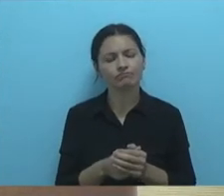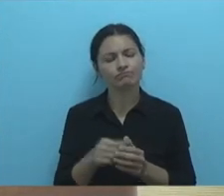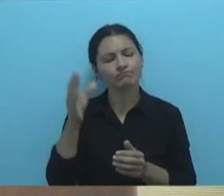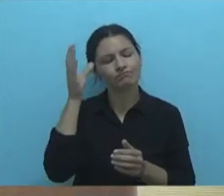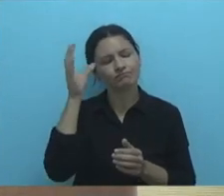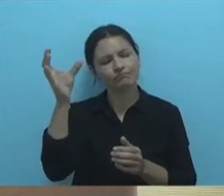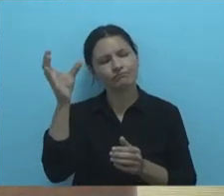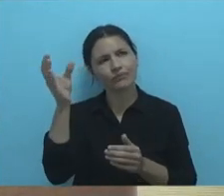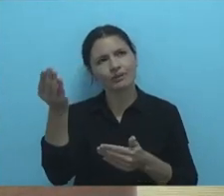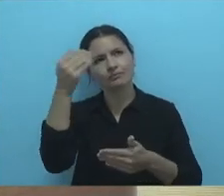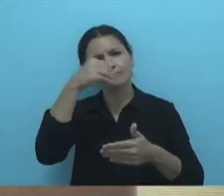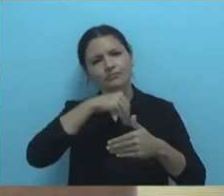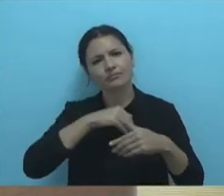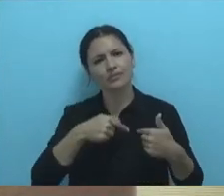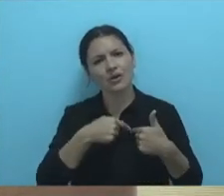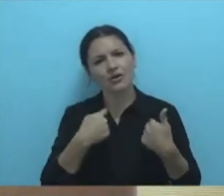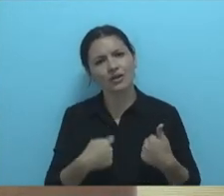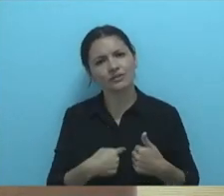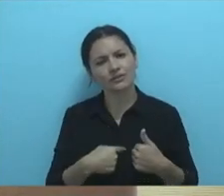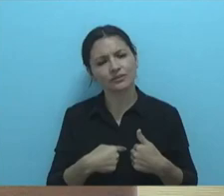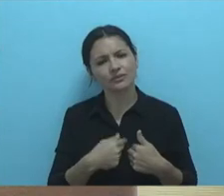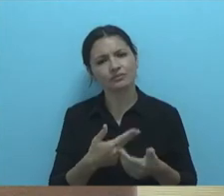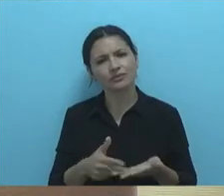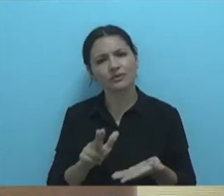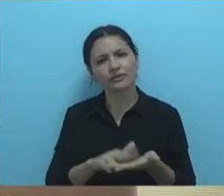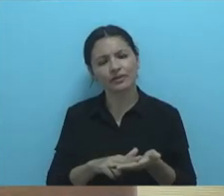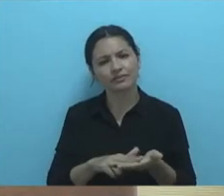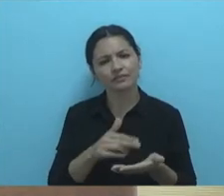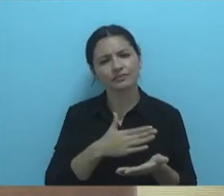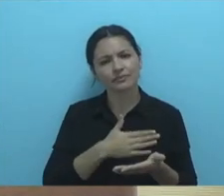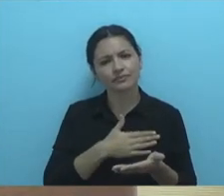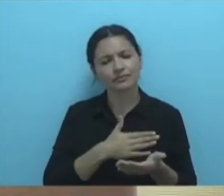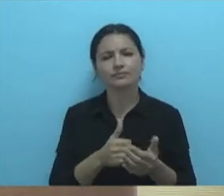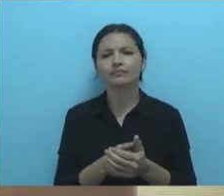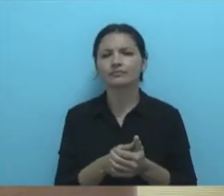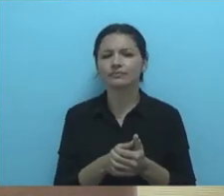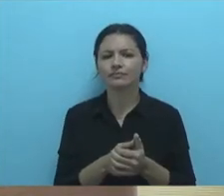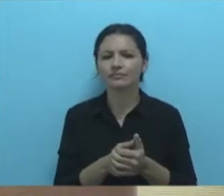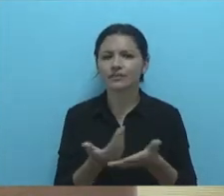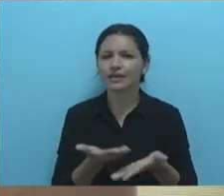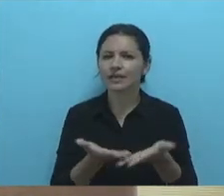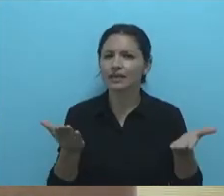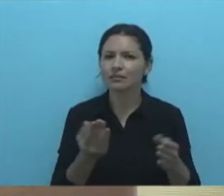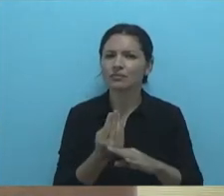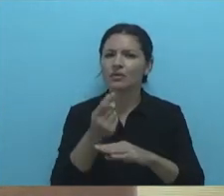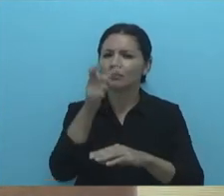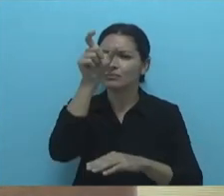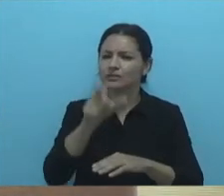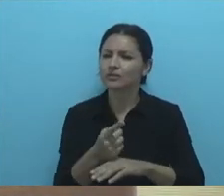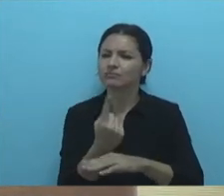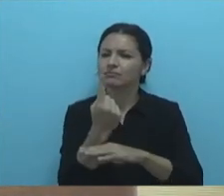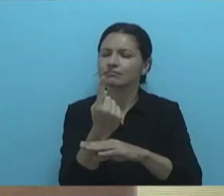significa volver a pasar por el corazón queríamos volver a pasar por el corazón El ejemplo de ese tipo que se